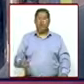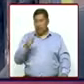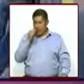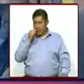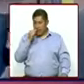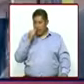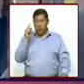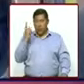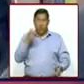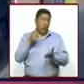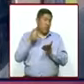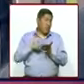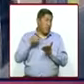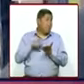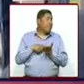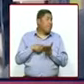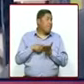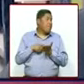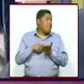Lo único que está exigiendo es que